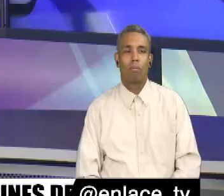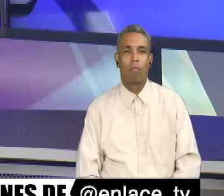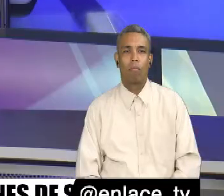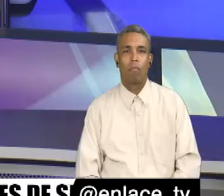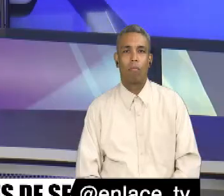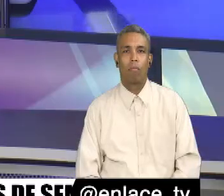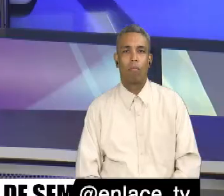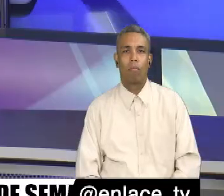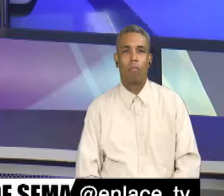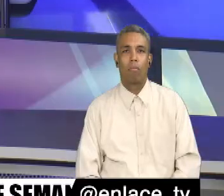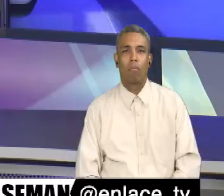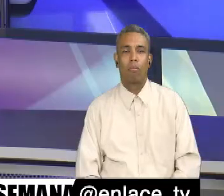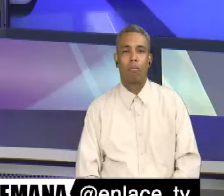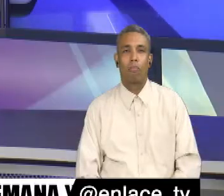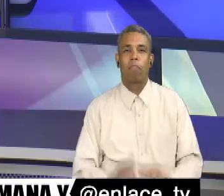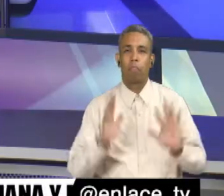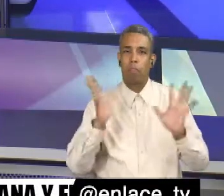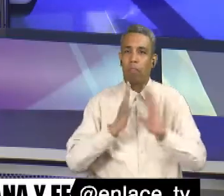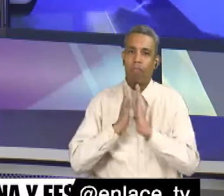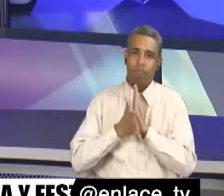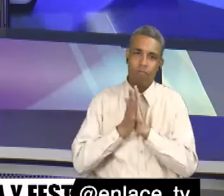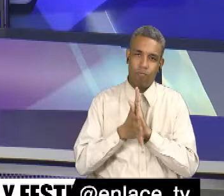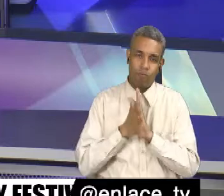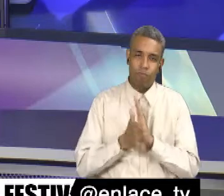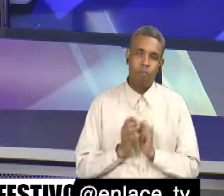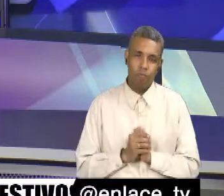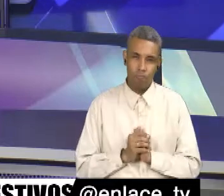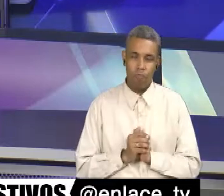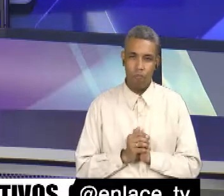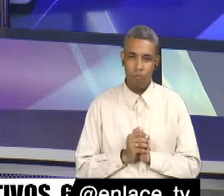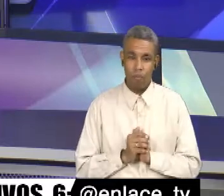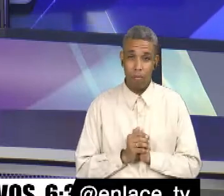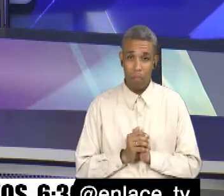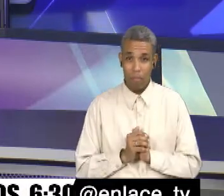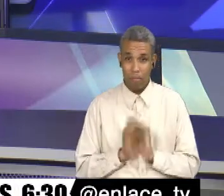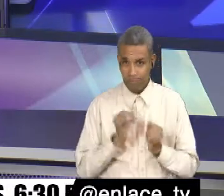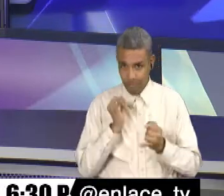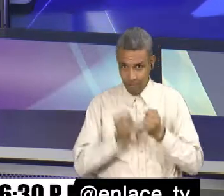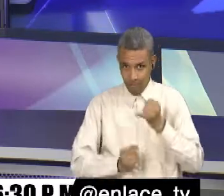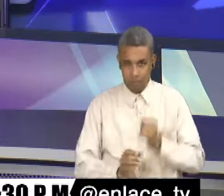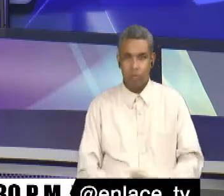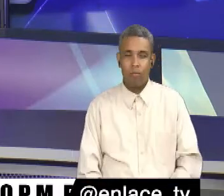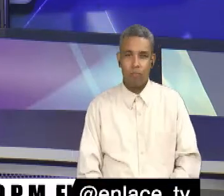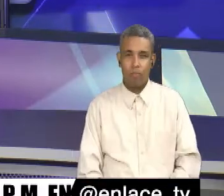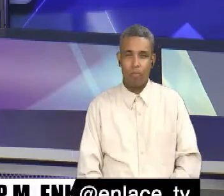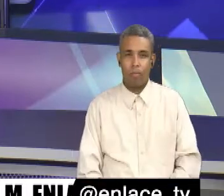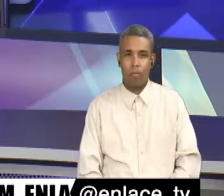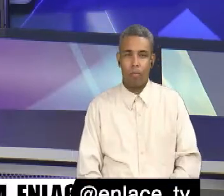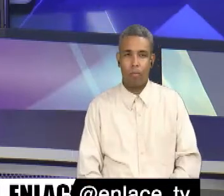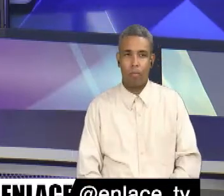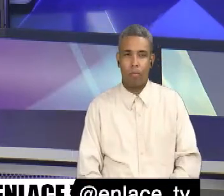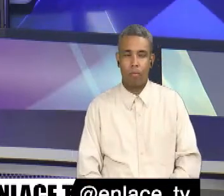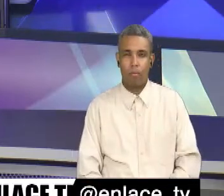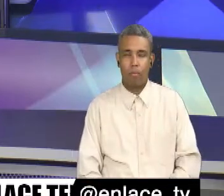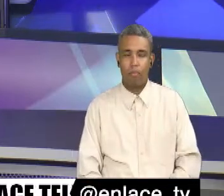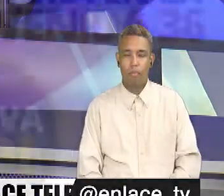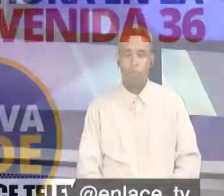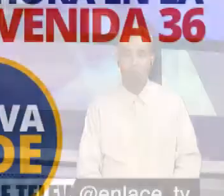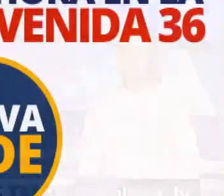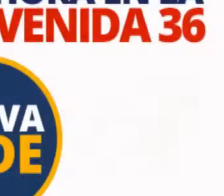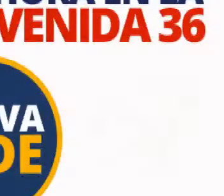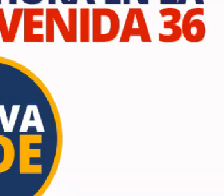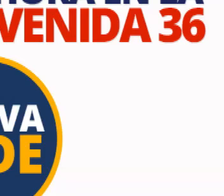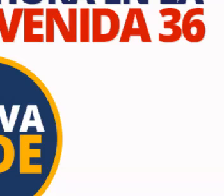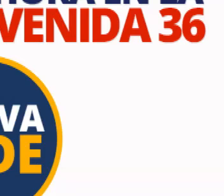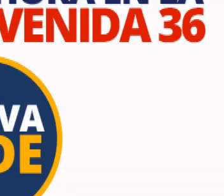el mundo. Aquí la información más importante de las últimas horas en Barranca Bermeja y la región. Antes de despedirnos, les recuerdo, materiales eléctricos,